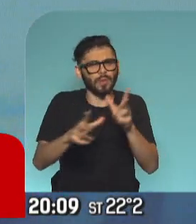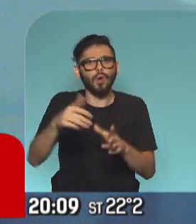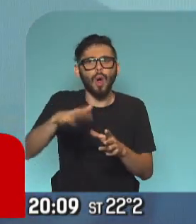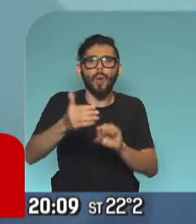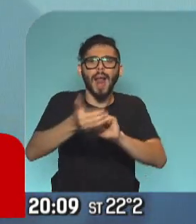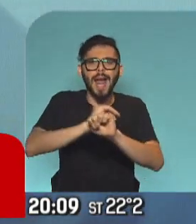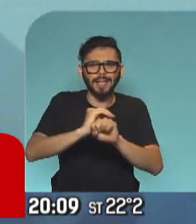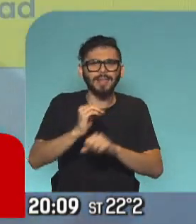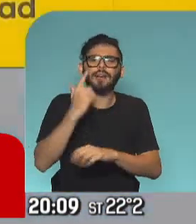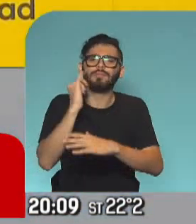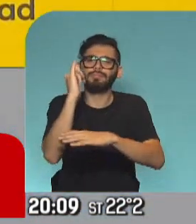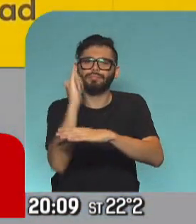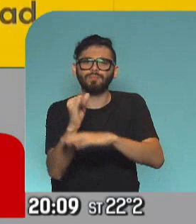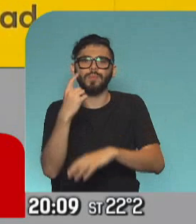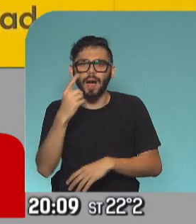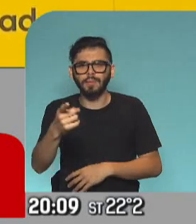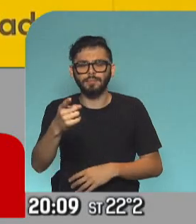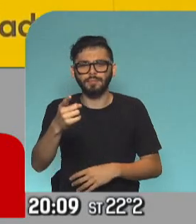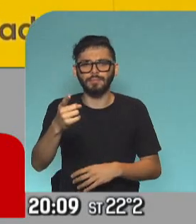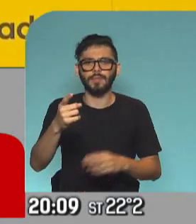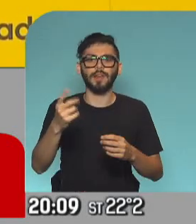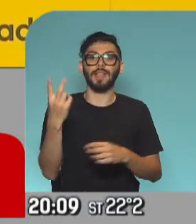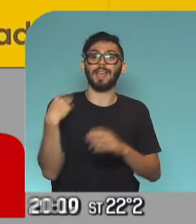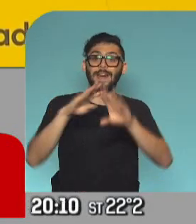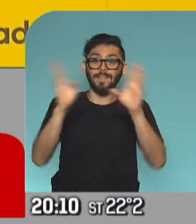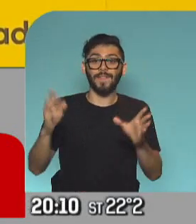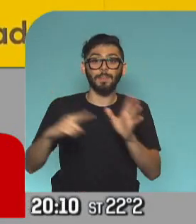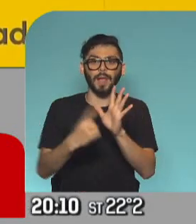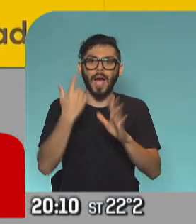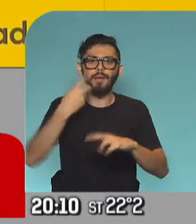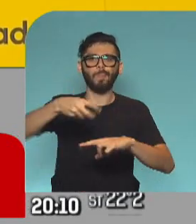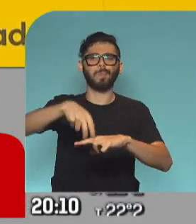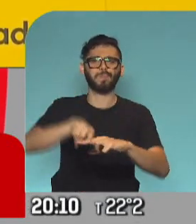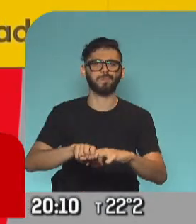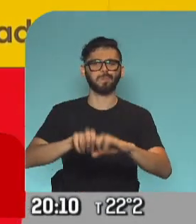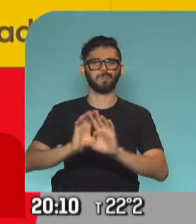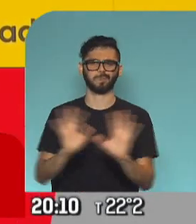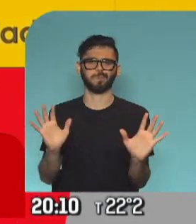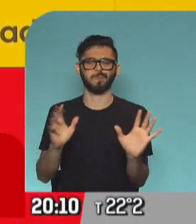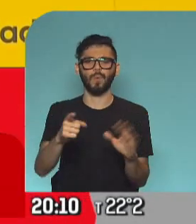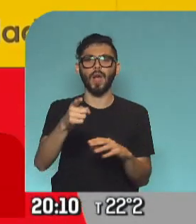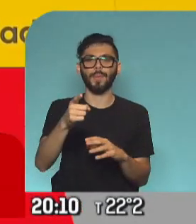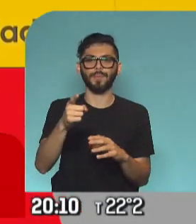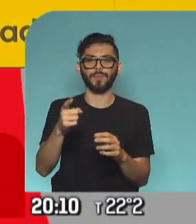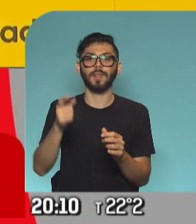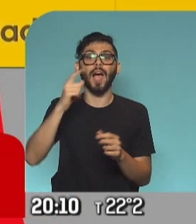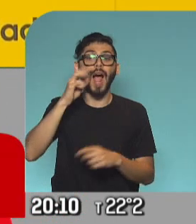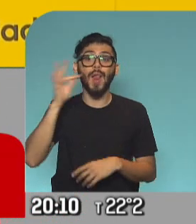Rodríguez Larreta. Vamos directamente a la jefatura de gobierno porteño. Ya se ha sentado el jefe de gobierno de la ciudad, allí donde está Alfredo